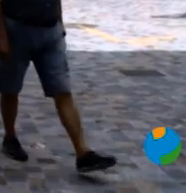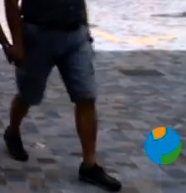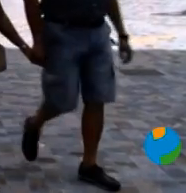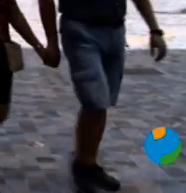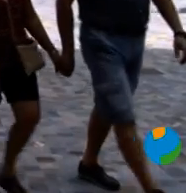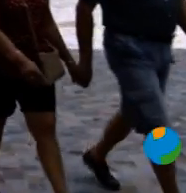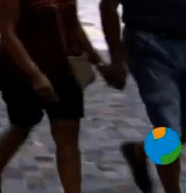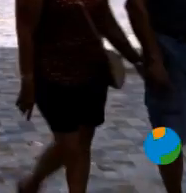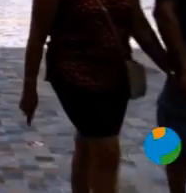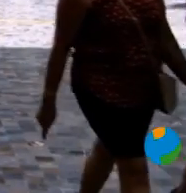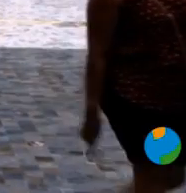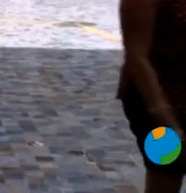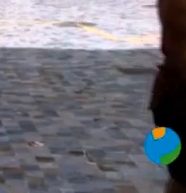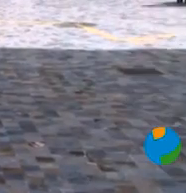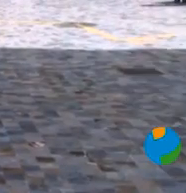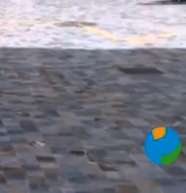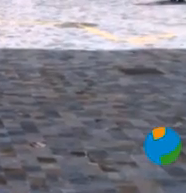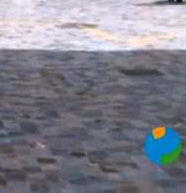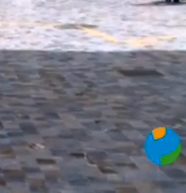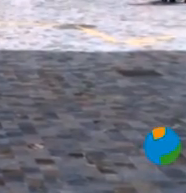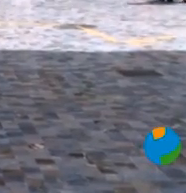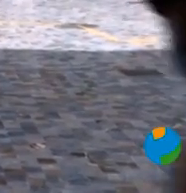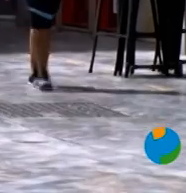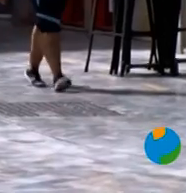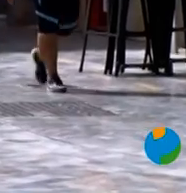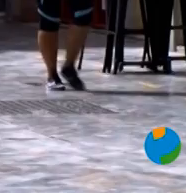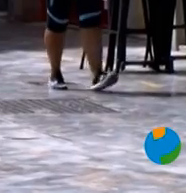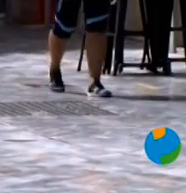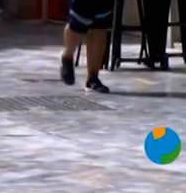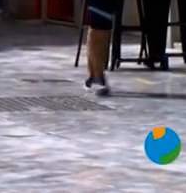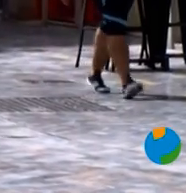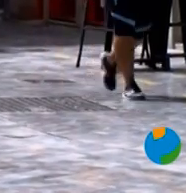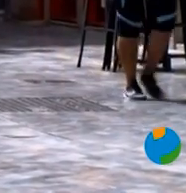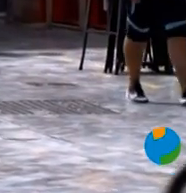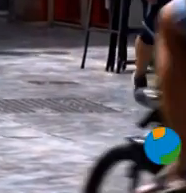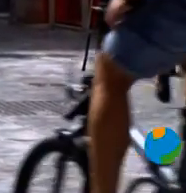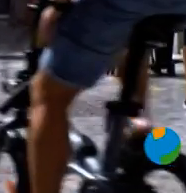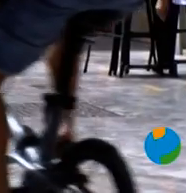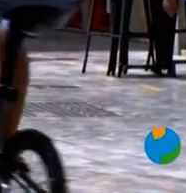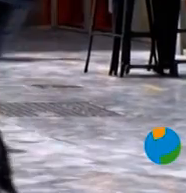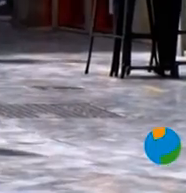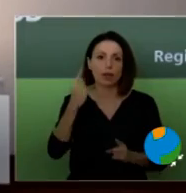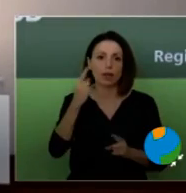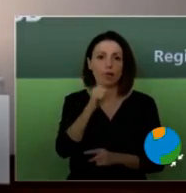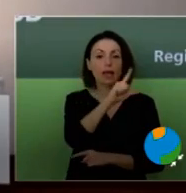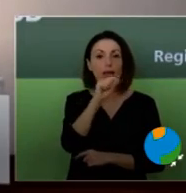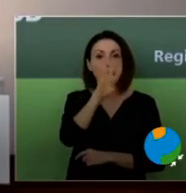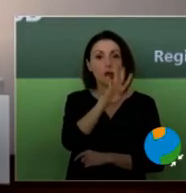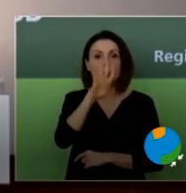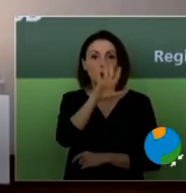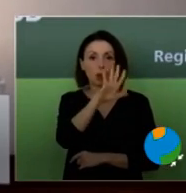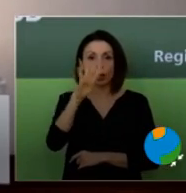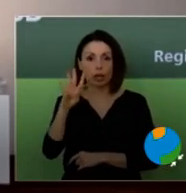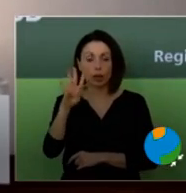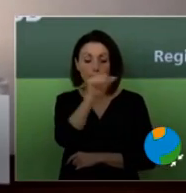no se declaran como tal pero que también se tienen caracterizados por parte del servicio de epidemiología de los 154 registrados durante